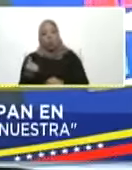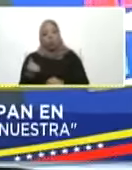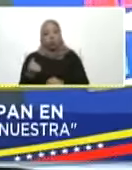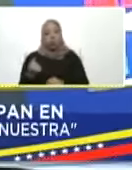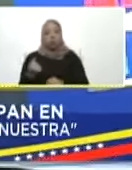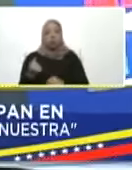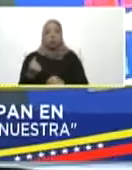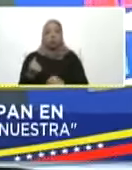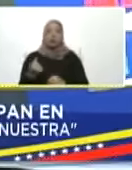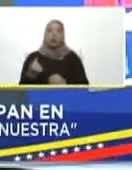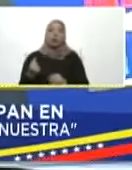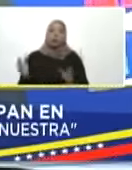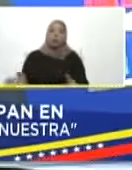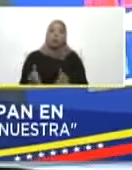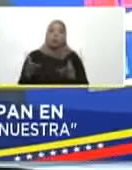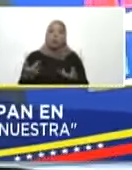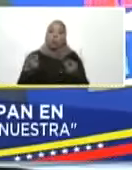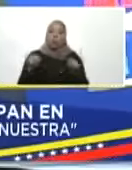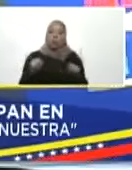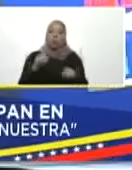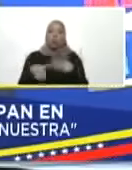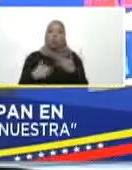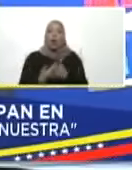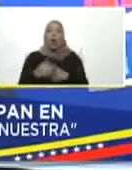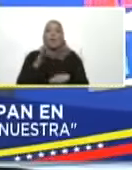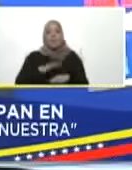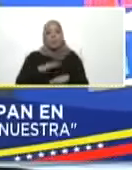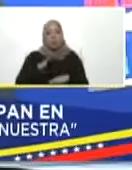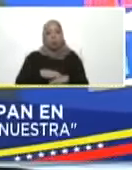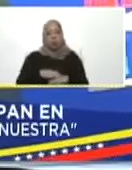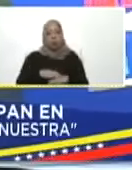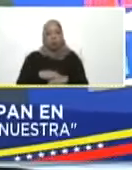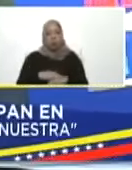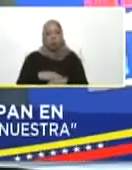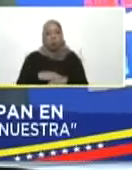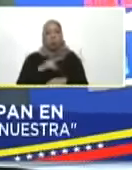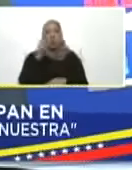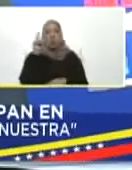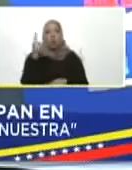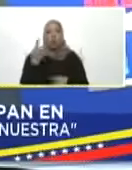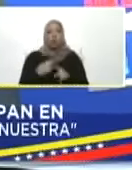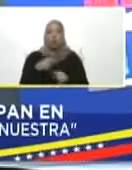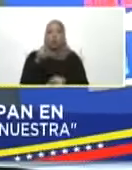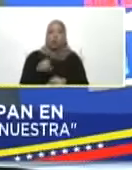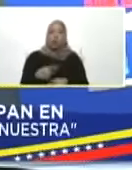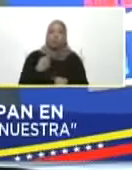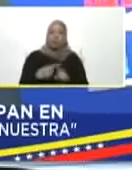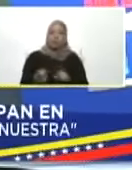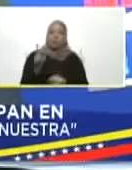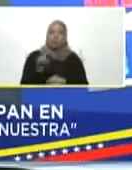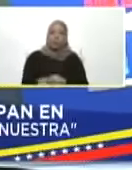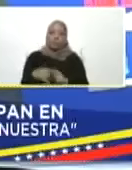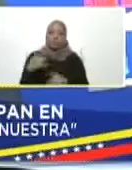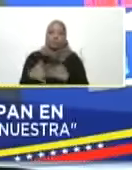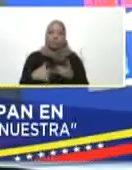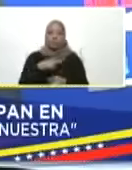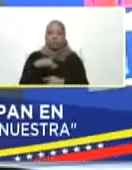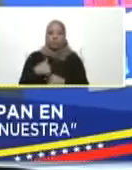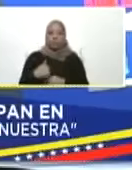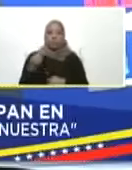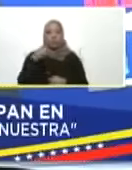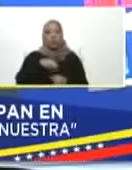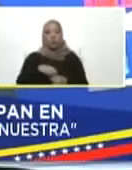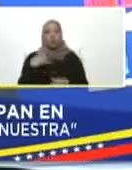poder imponer las sanciones que ellos pidieron, un día sí y el otro también, para que no pudiéramos tener